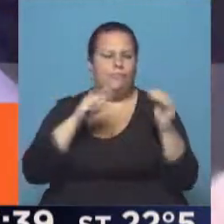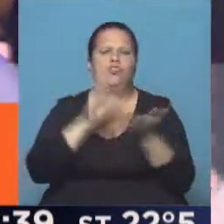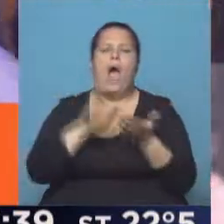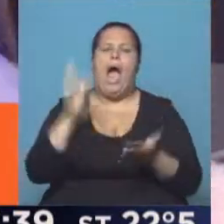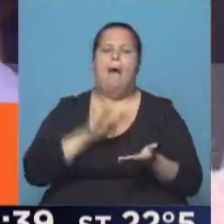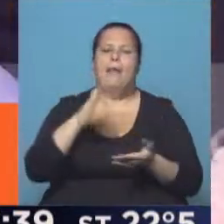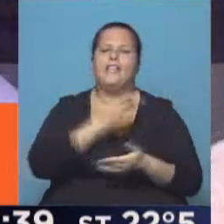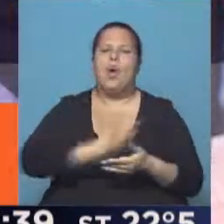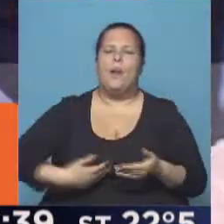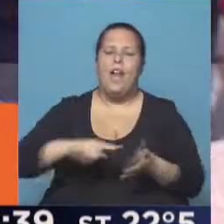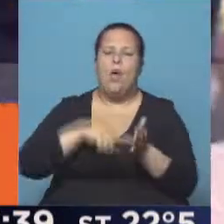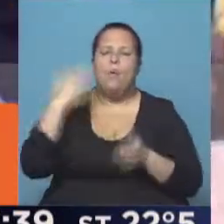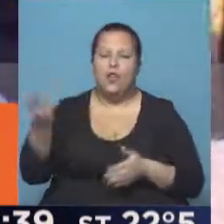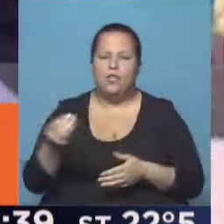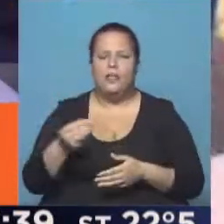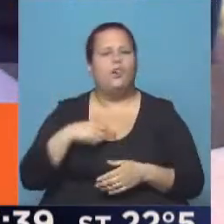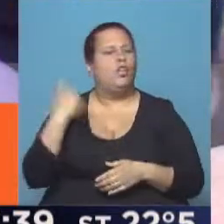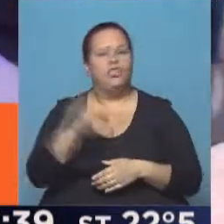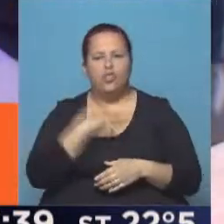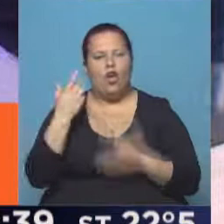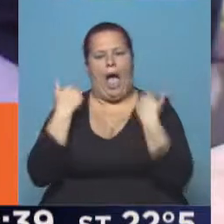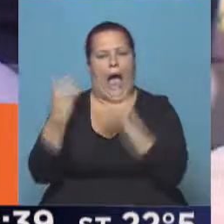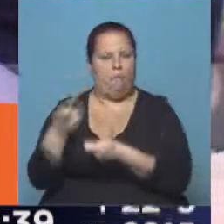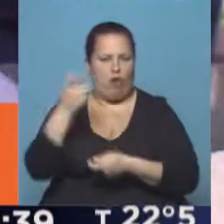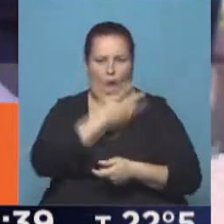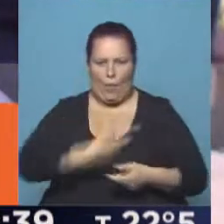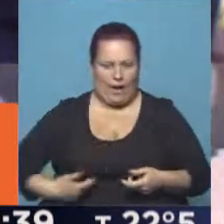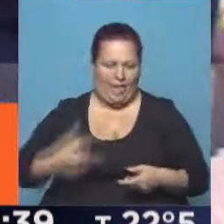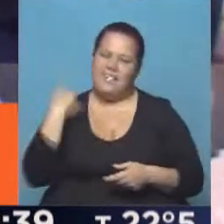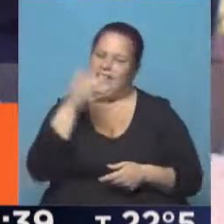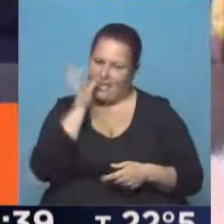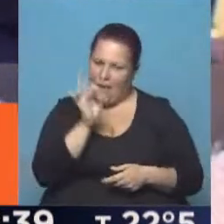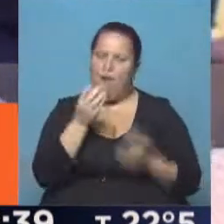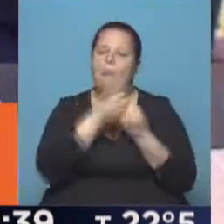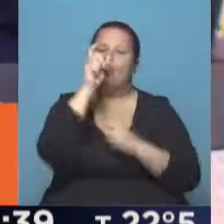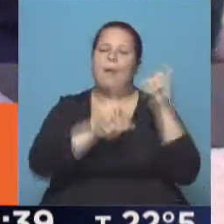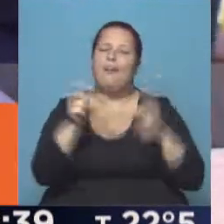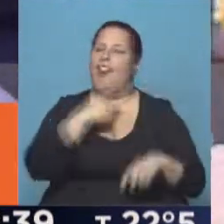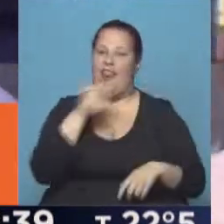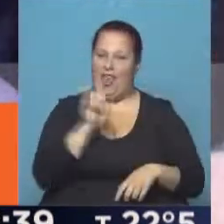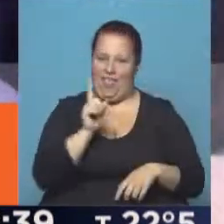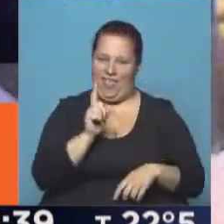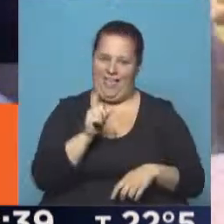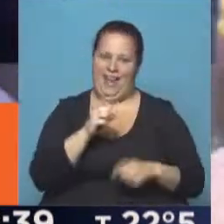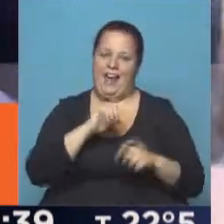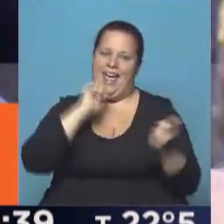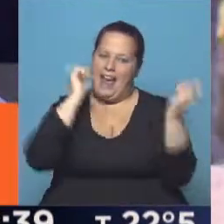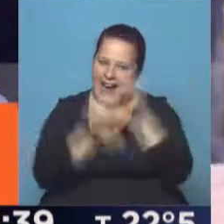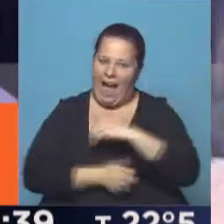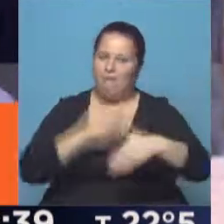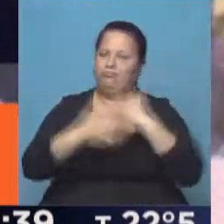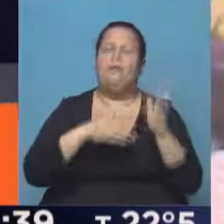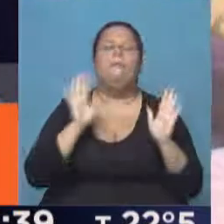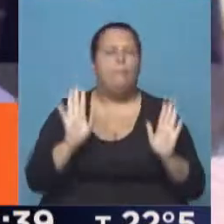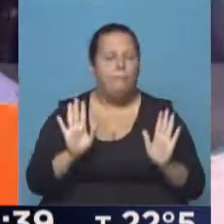a la gobernadora en la provincia? Que estamos todos con la gobernadora. Sabemos que hay mucha gente que no quiere que el cambio progrese,